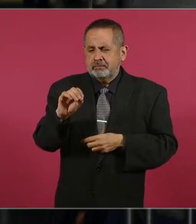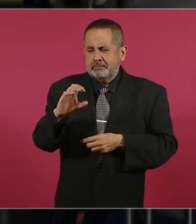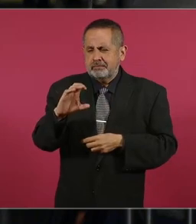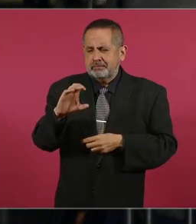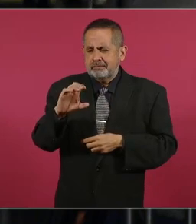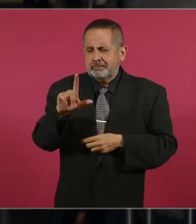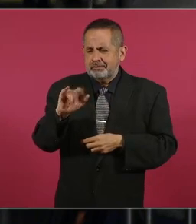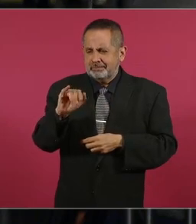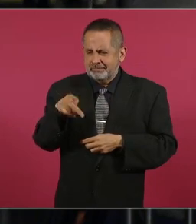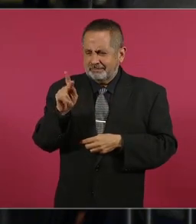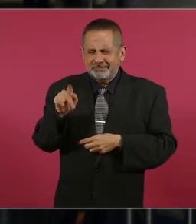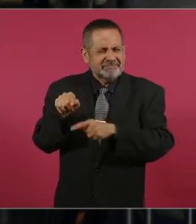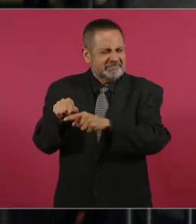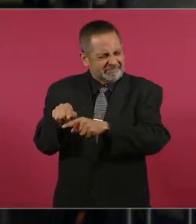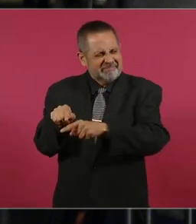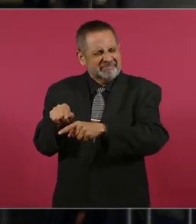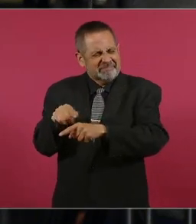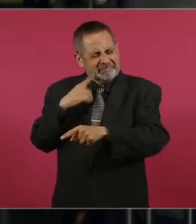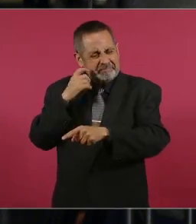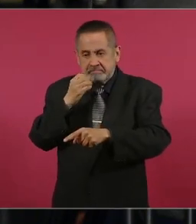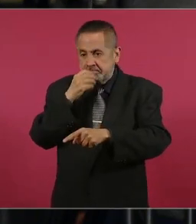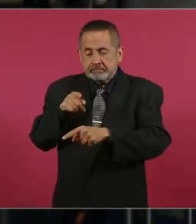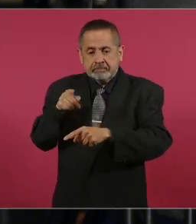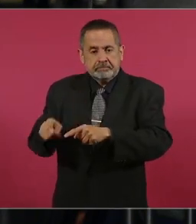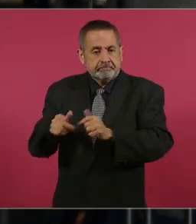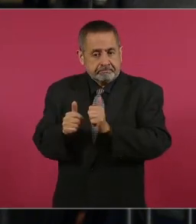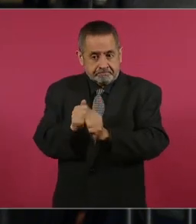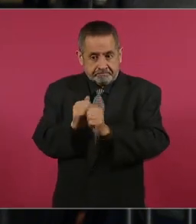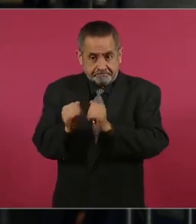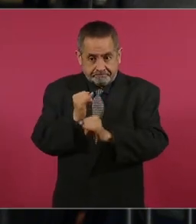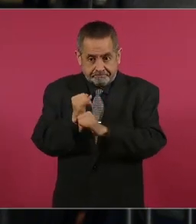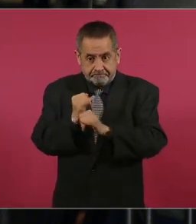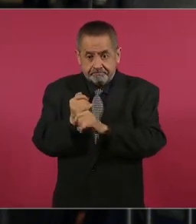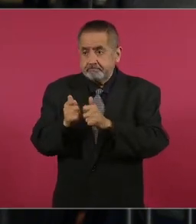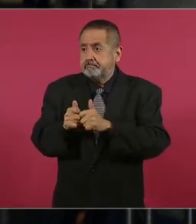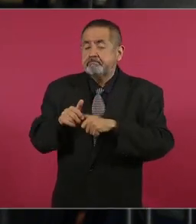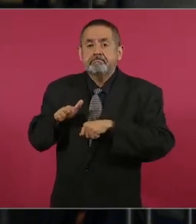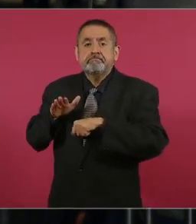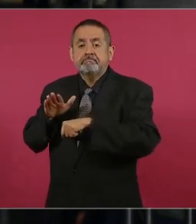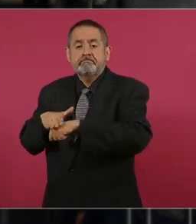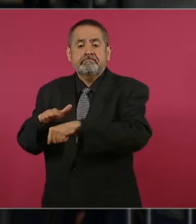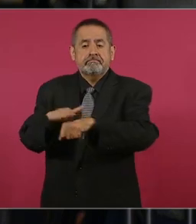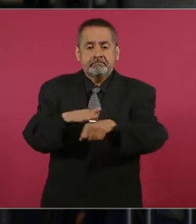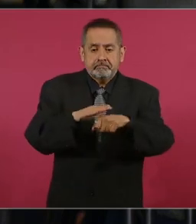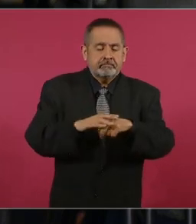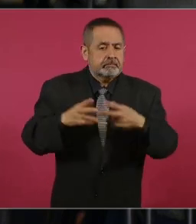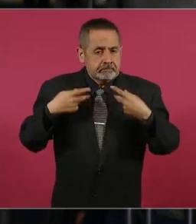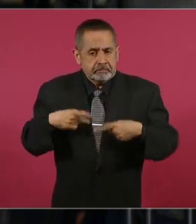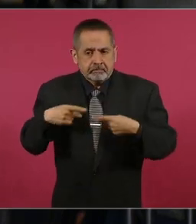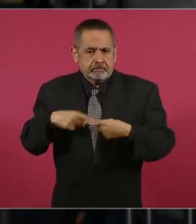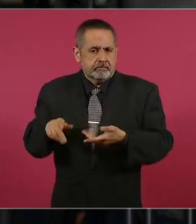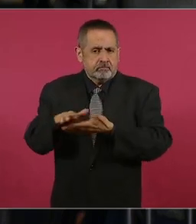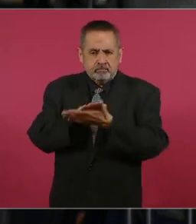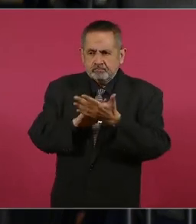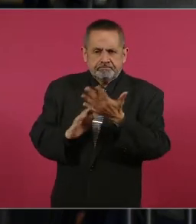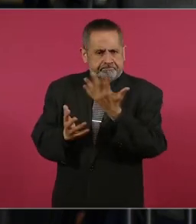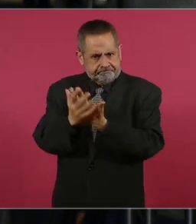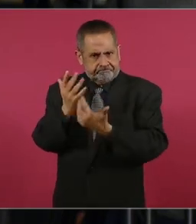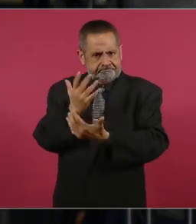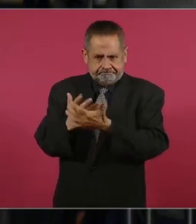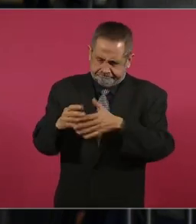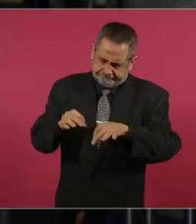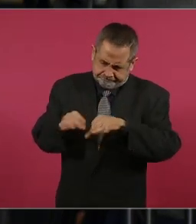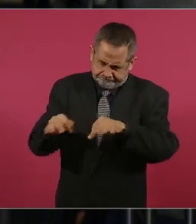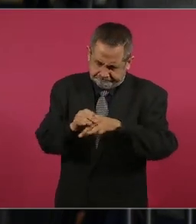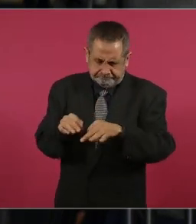es una plataforma donde se va a invitar a la gente artesana, a los emprendedores,